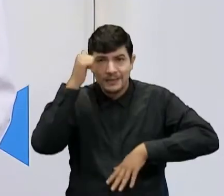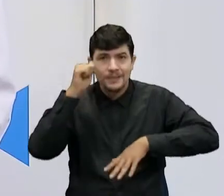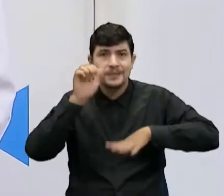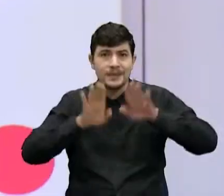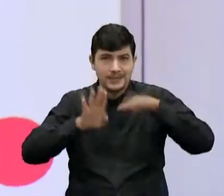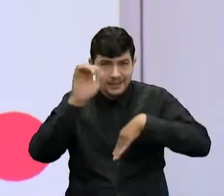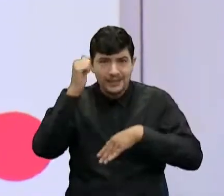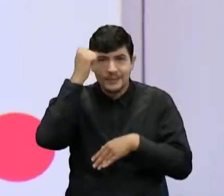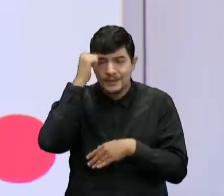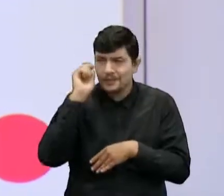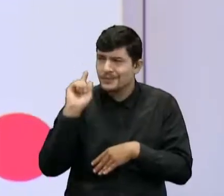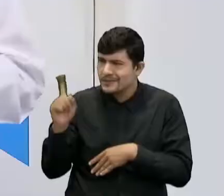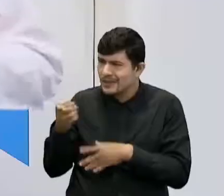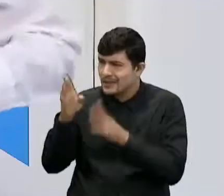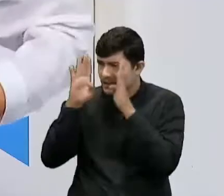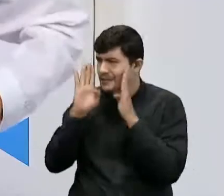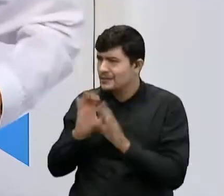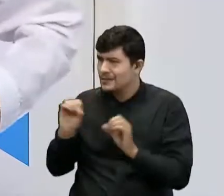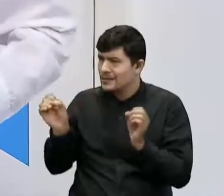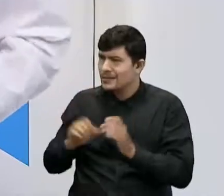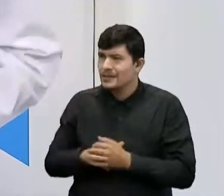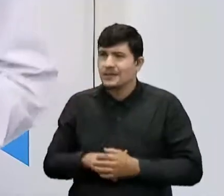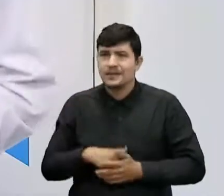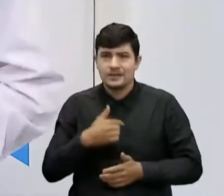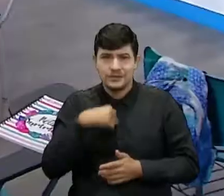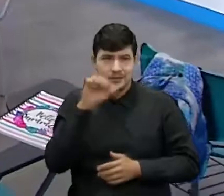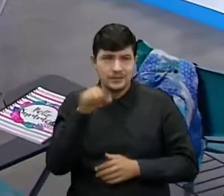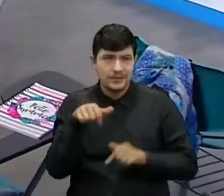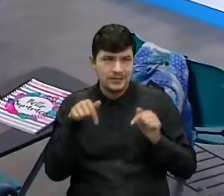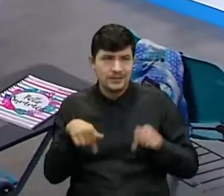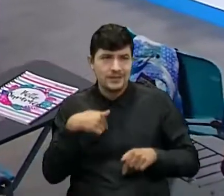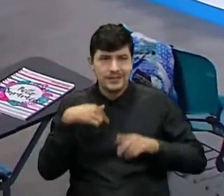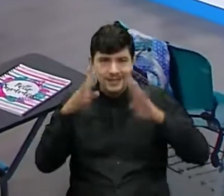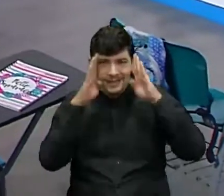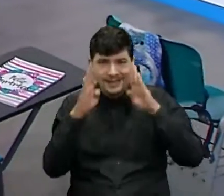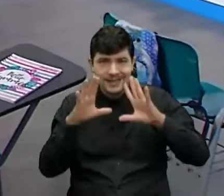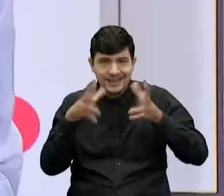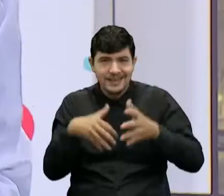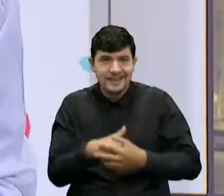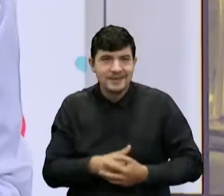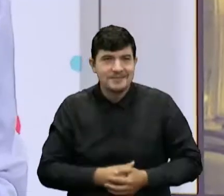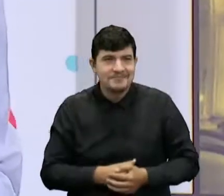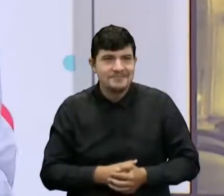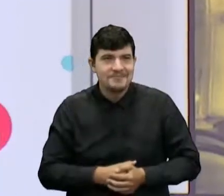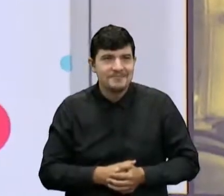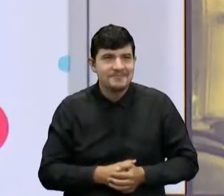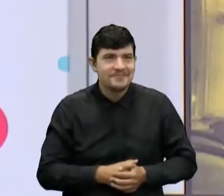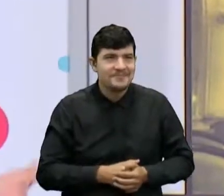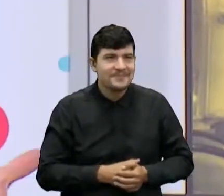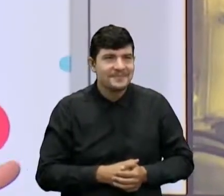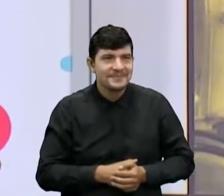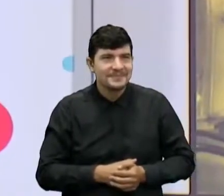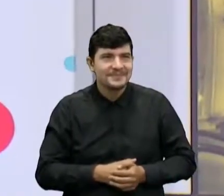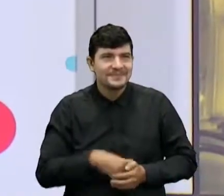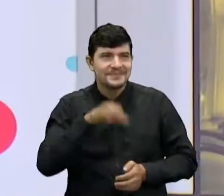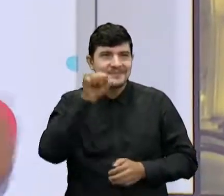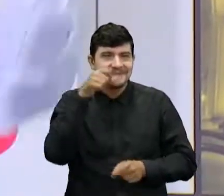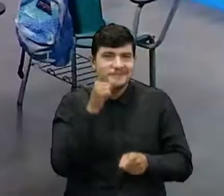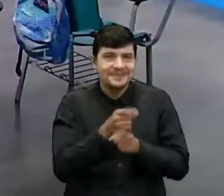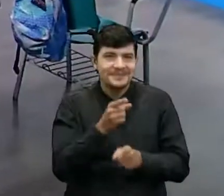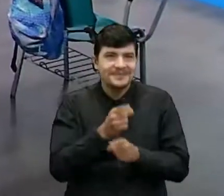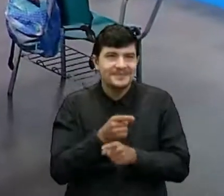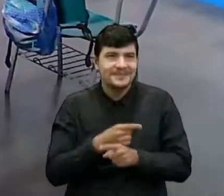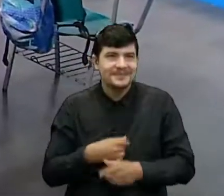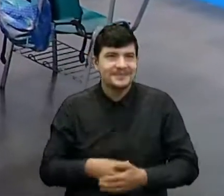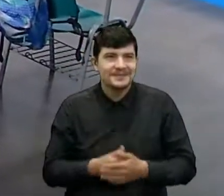¿Dónde estaba usted? ¿Usted no presta atención o la...? No, sí, yo estaba prestando atención Es que, bueno, mis queridos jóvenes El set de presente, profe, queda